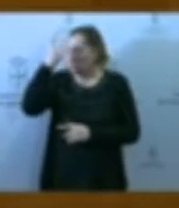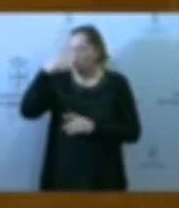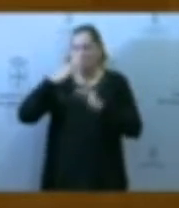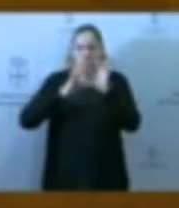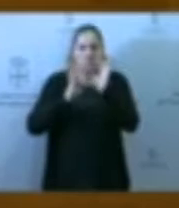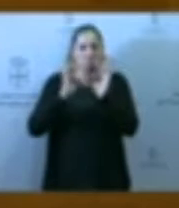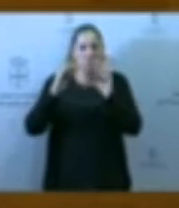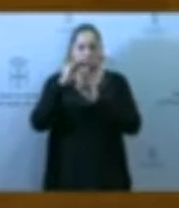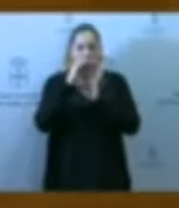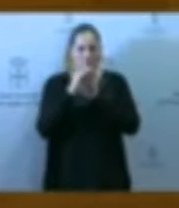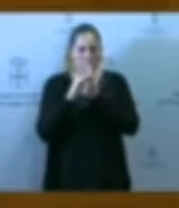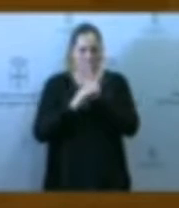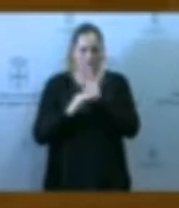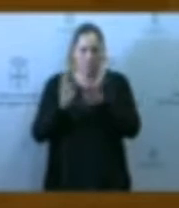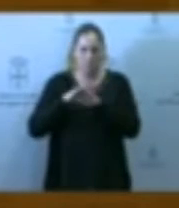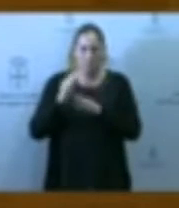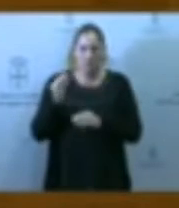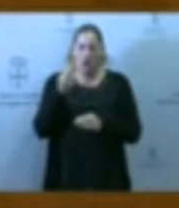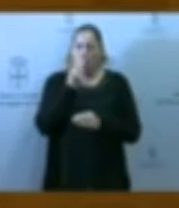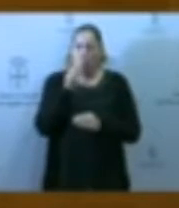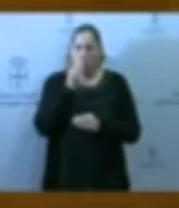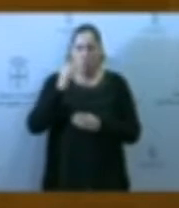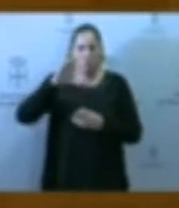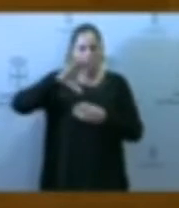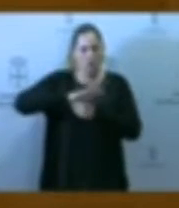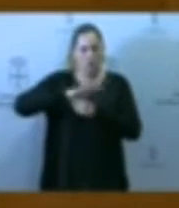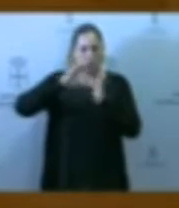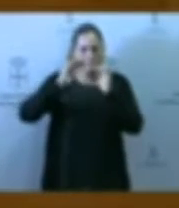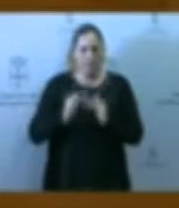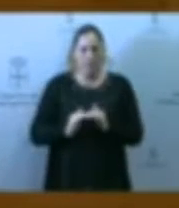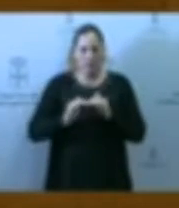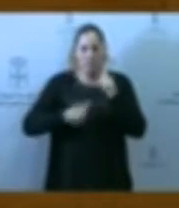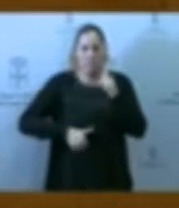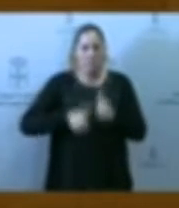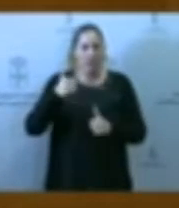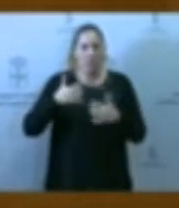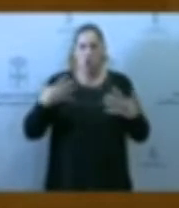anunciadas para reducir el consumo de gasóleo y advirtieron de un colapso económico del sector.